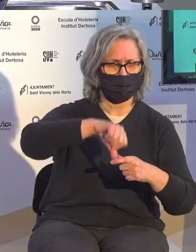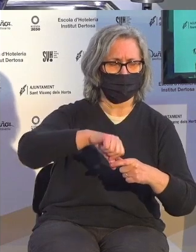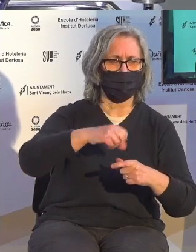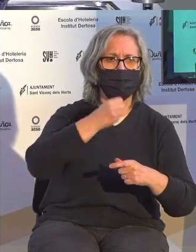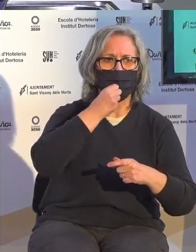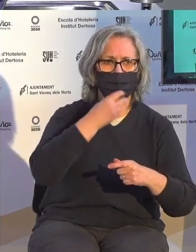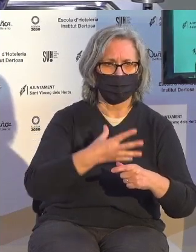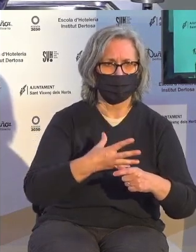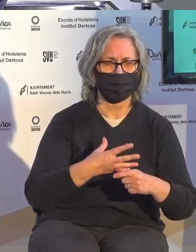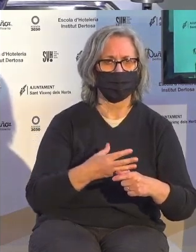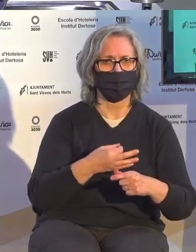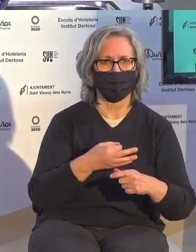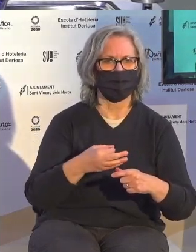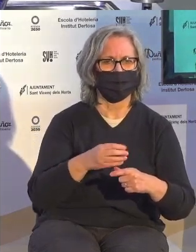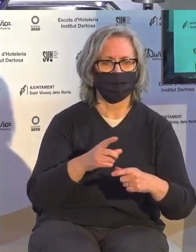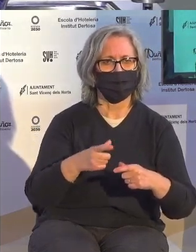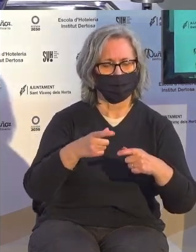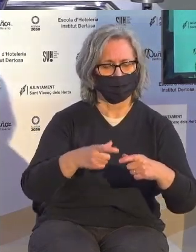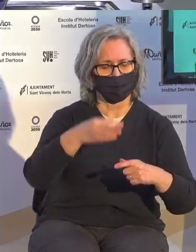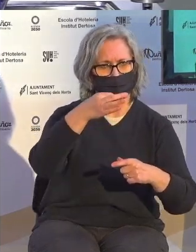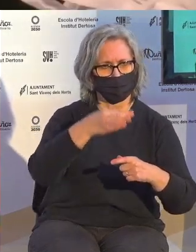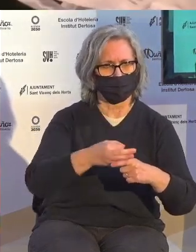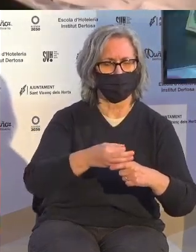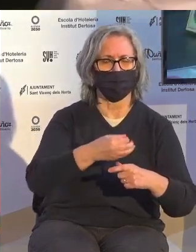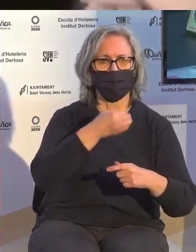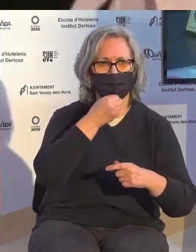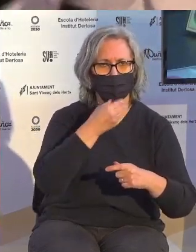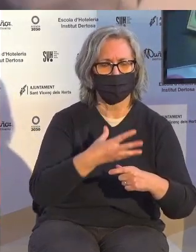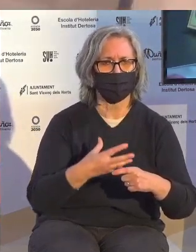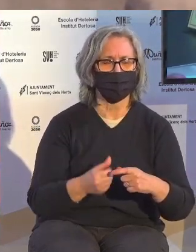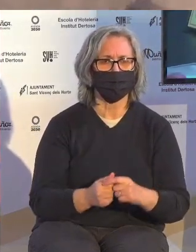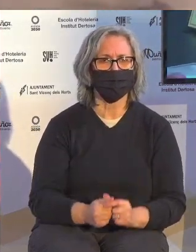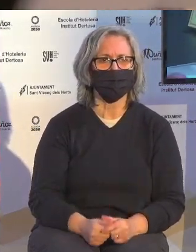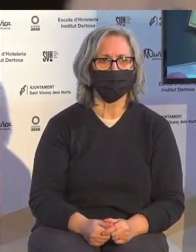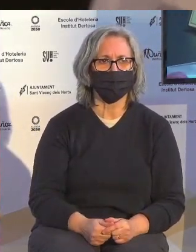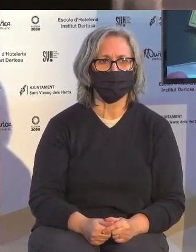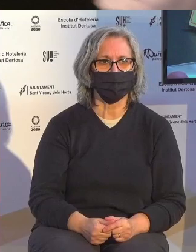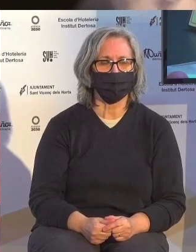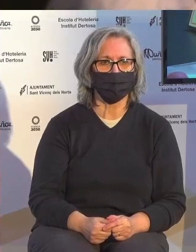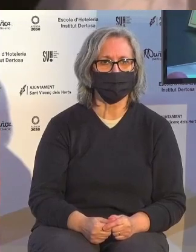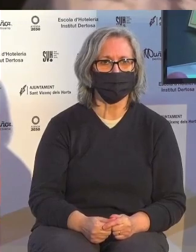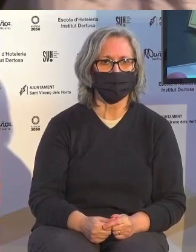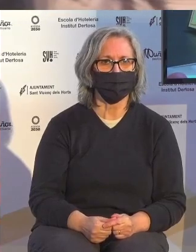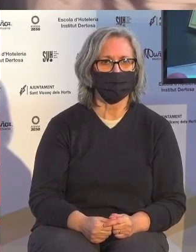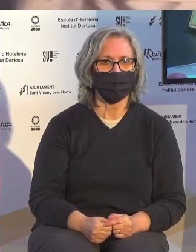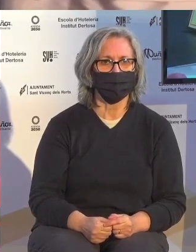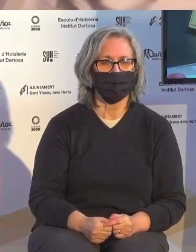de volver al merengue no necesita todos